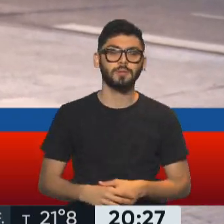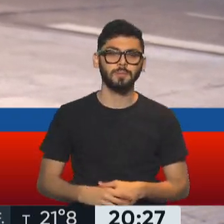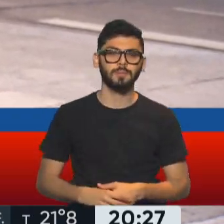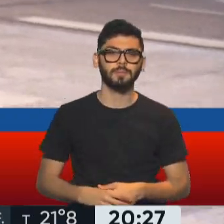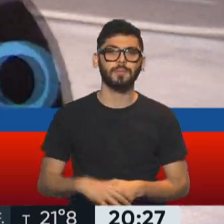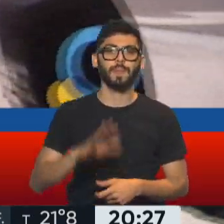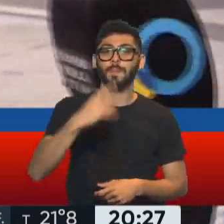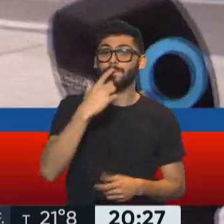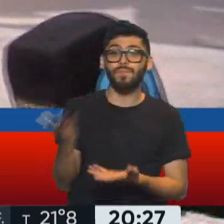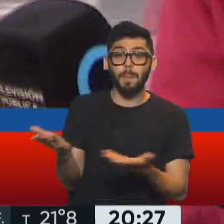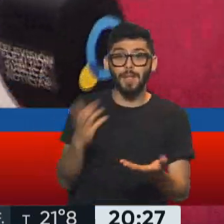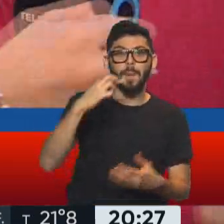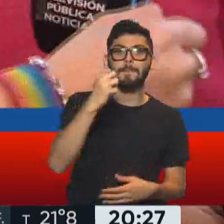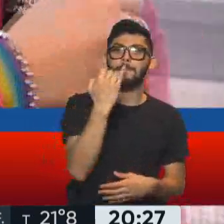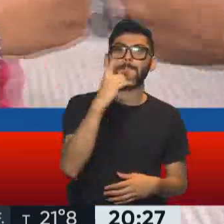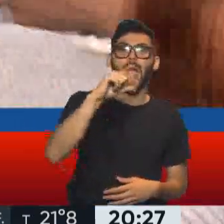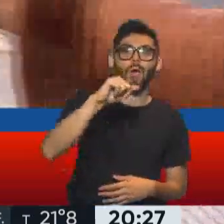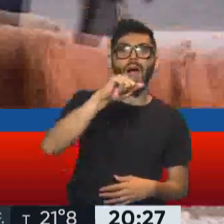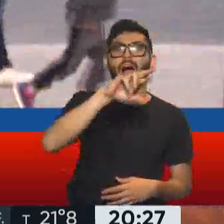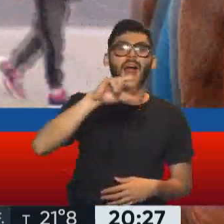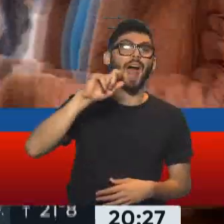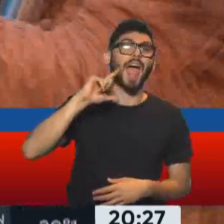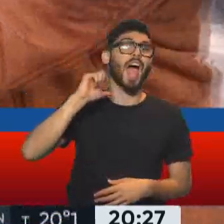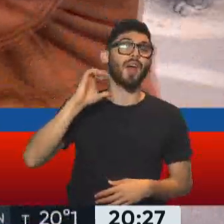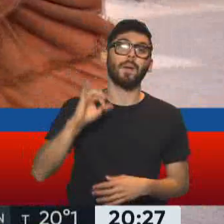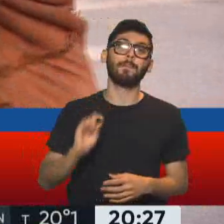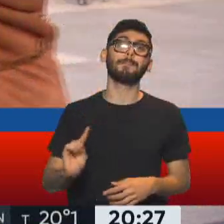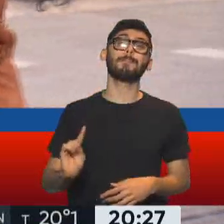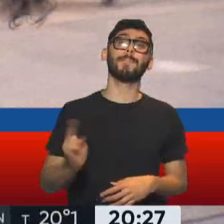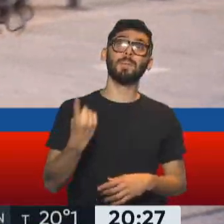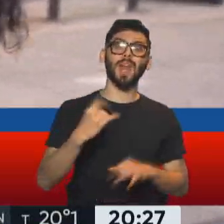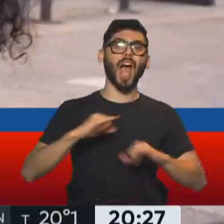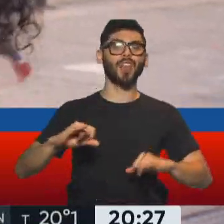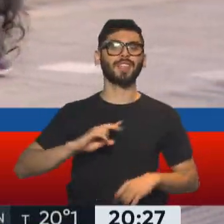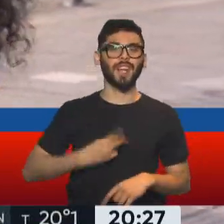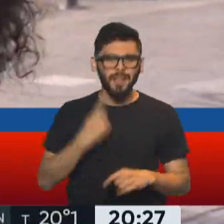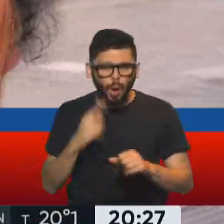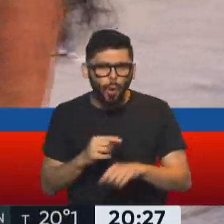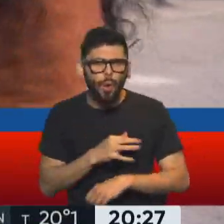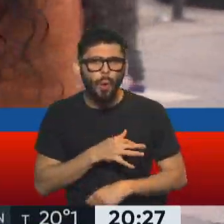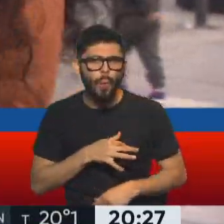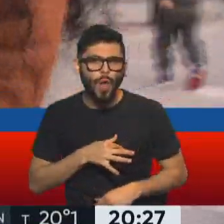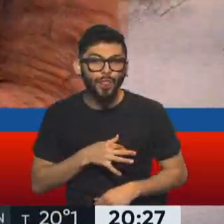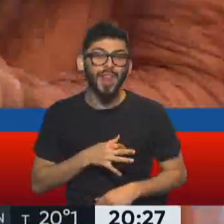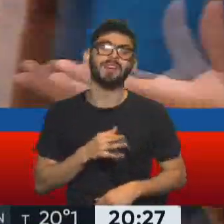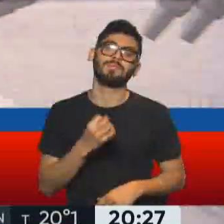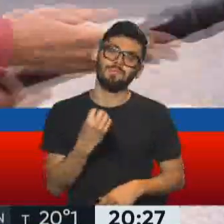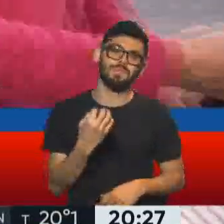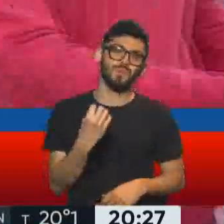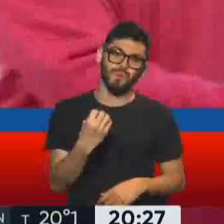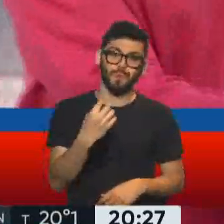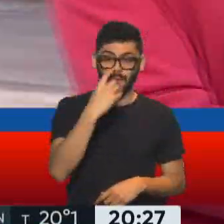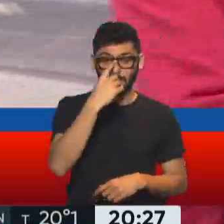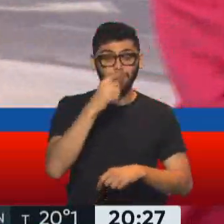te presento a Paula Reigada, es la primera candidata trans de la historia. Te veo con una banderita ahí. Muy bien, bueno, eso simboliza